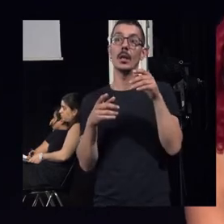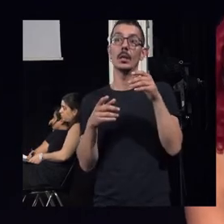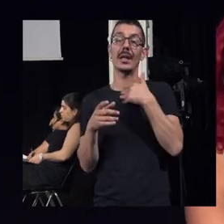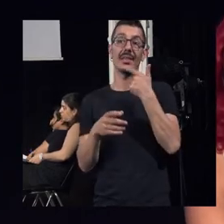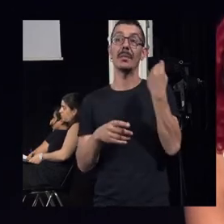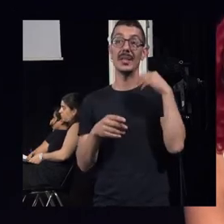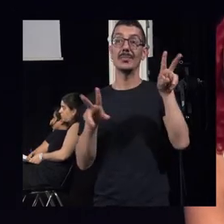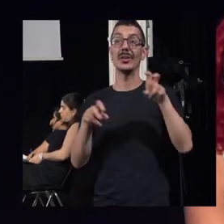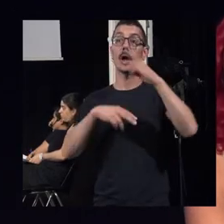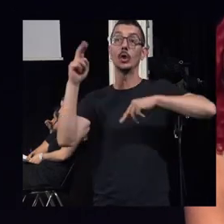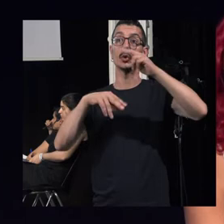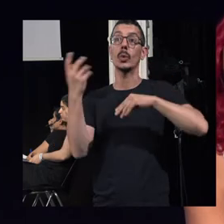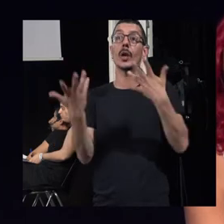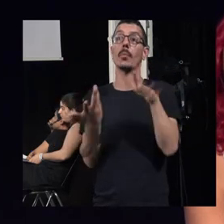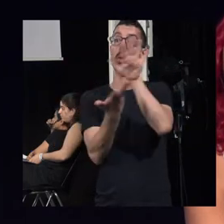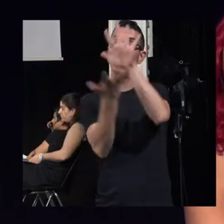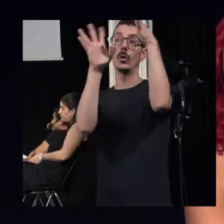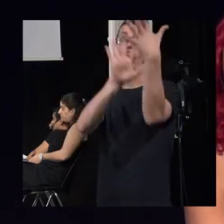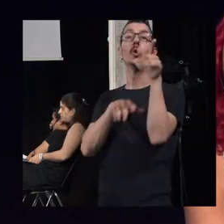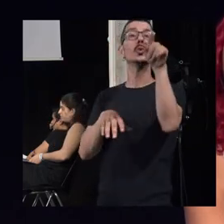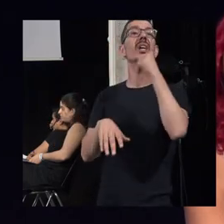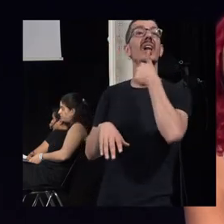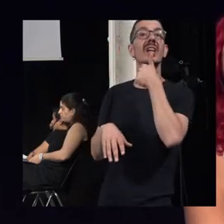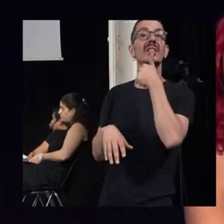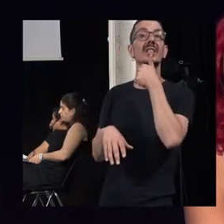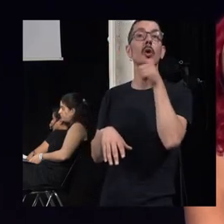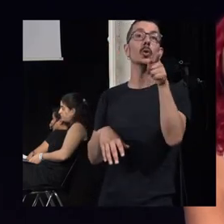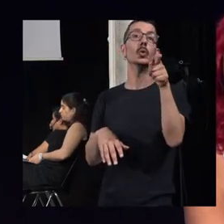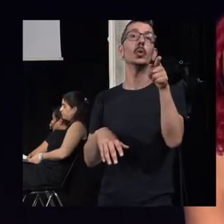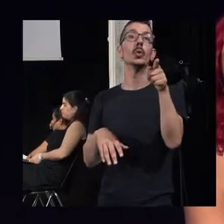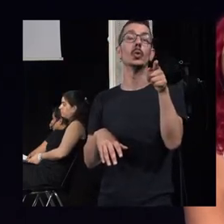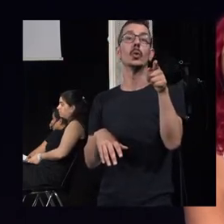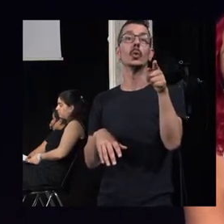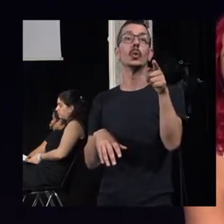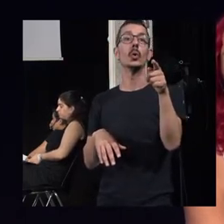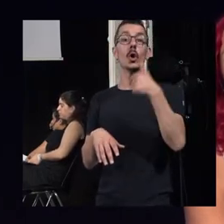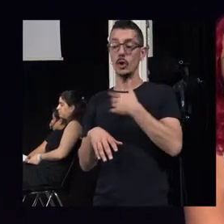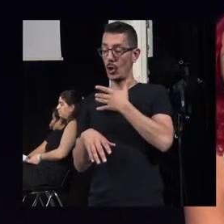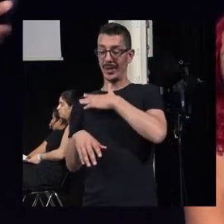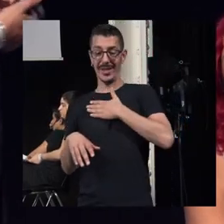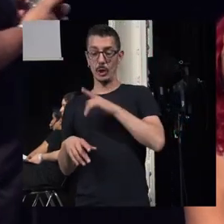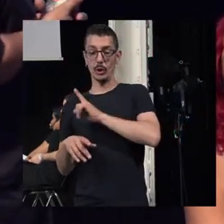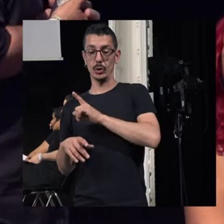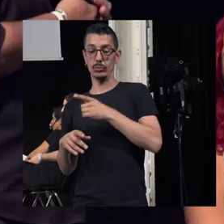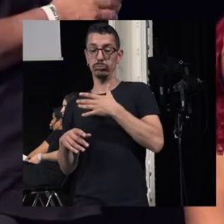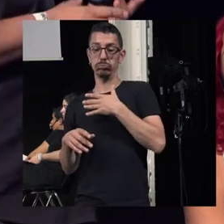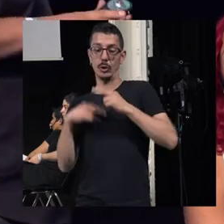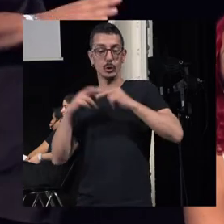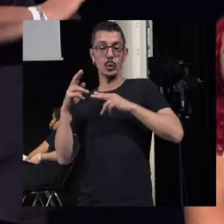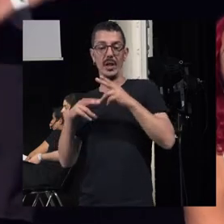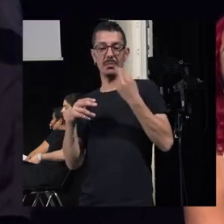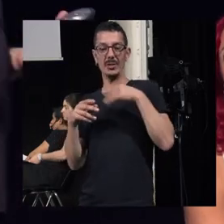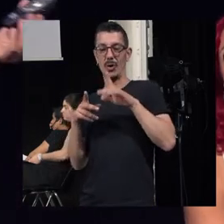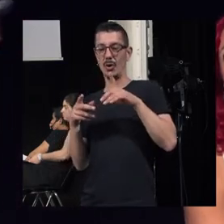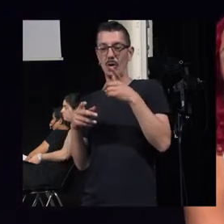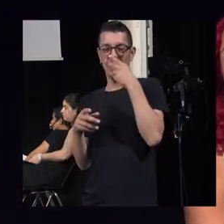¿quién es el otro? Aquel que yo no quiero ser, el invertido de lo que yo no quiero ser. Se explica gráficamente con un ejemplo que